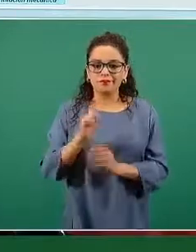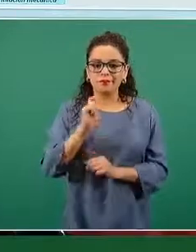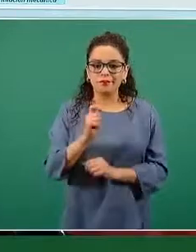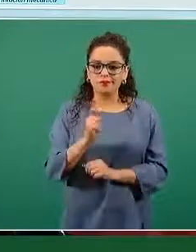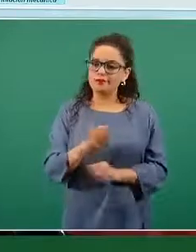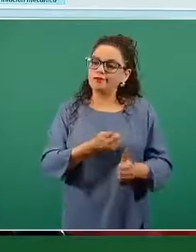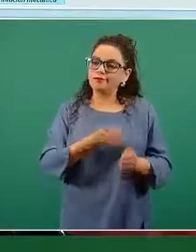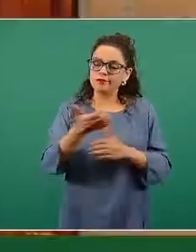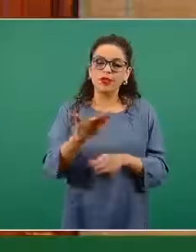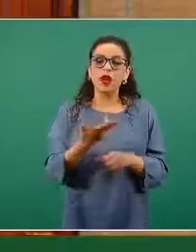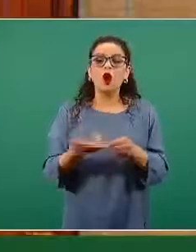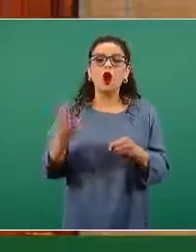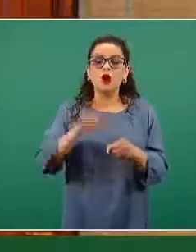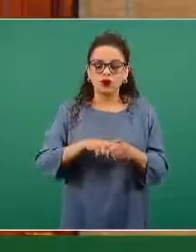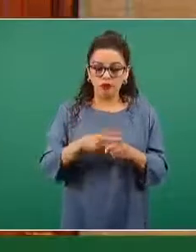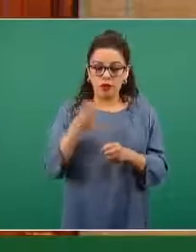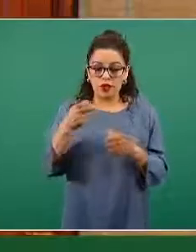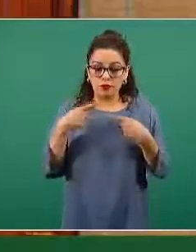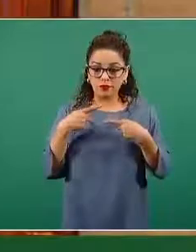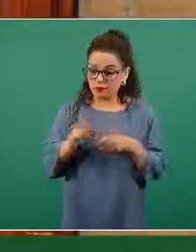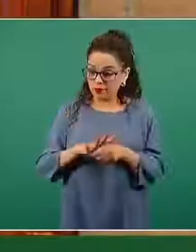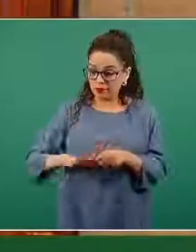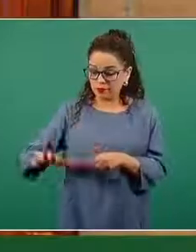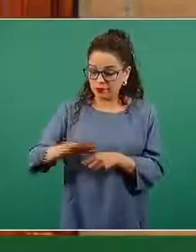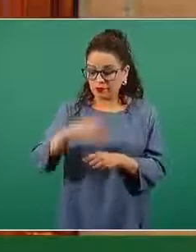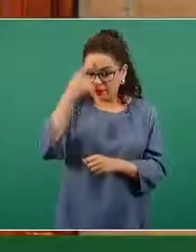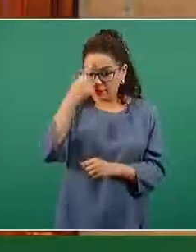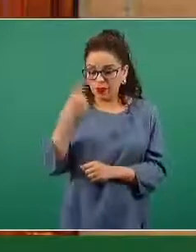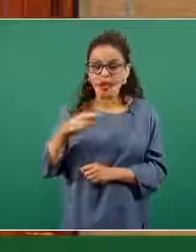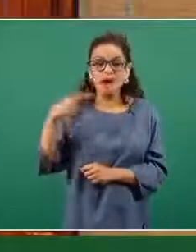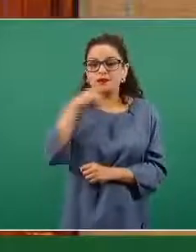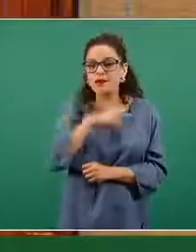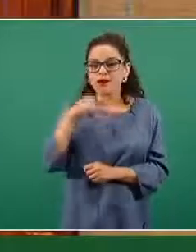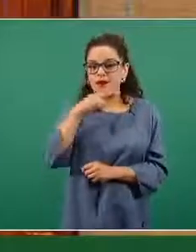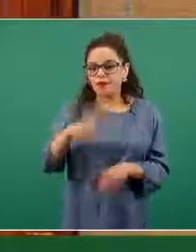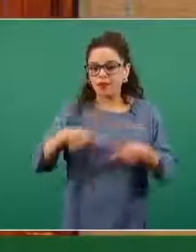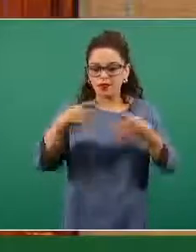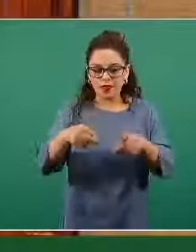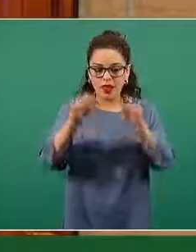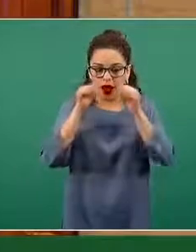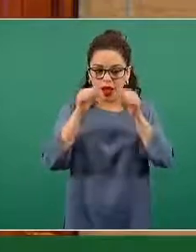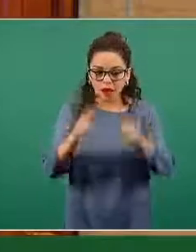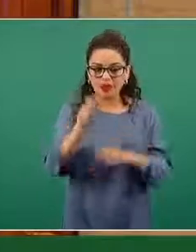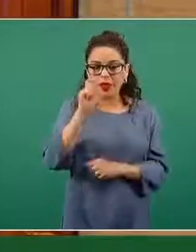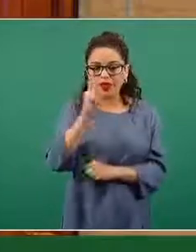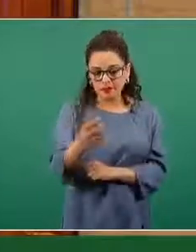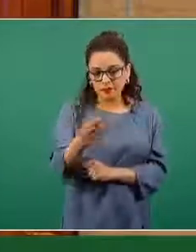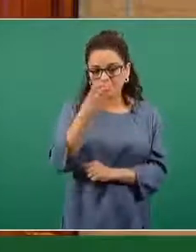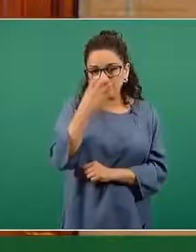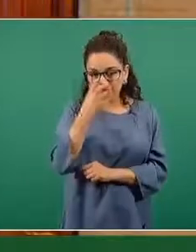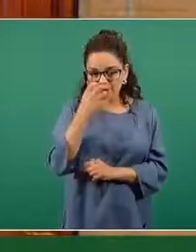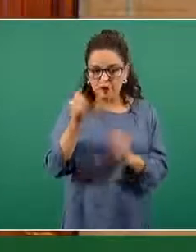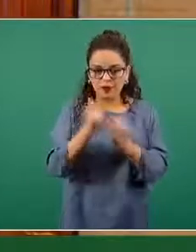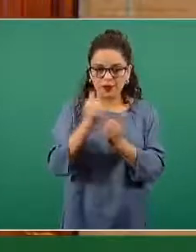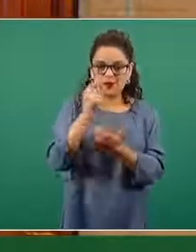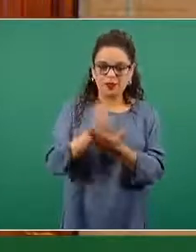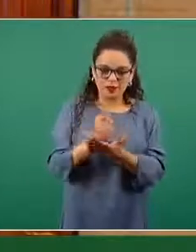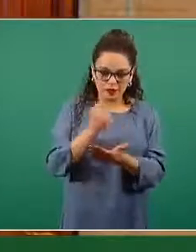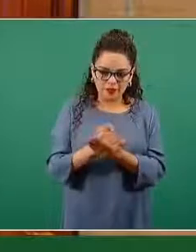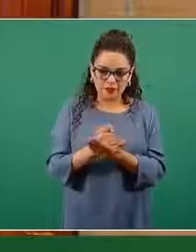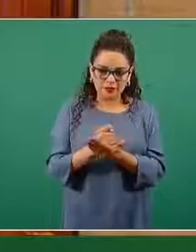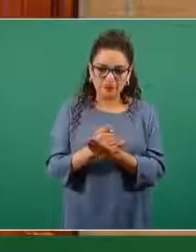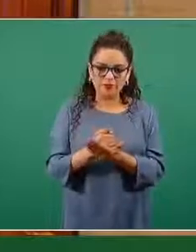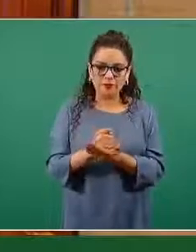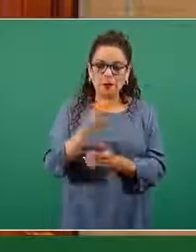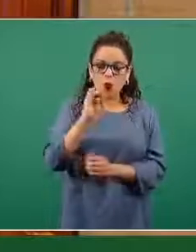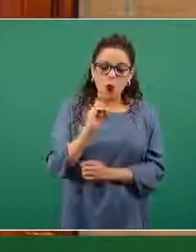que hospitalizar a este grupo de personas para dar rápidamente oxigenoterapia o implementar algún tipo